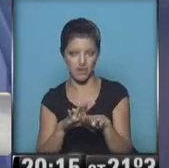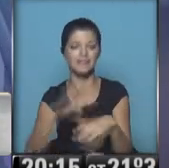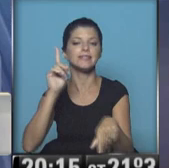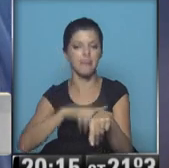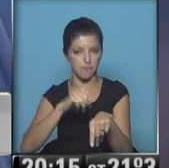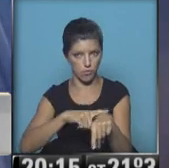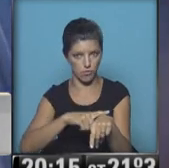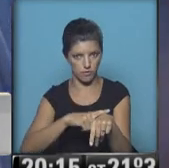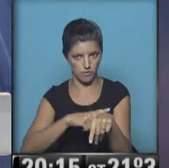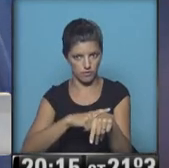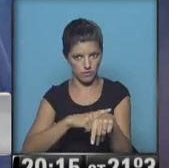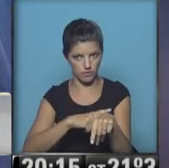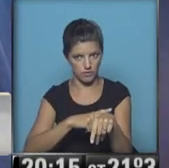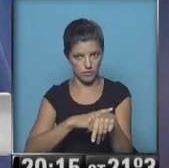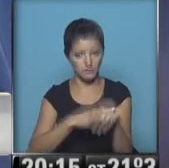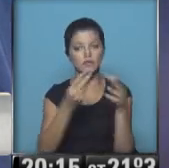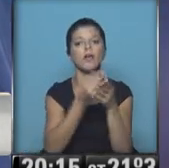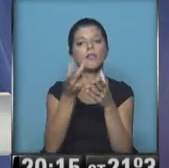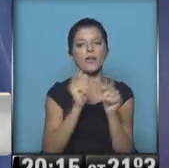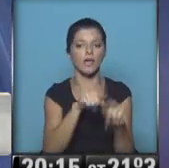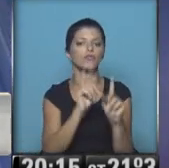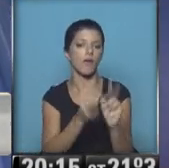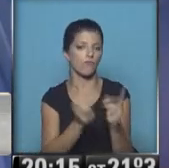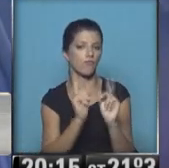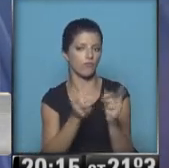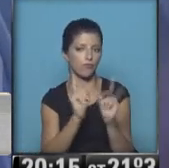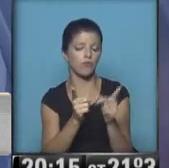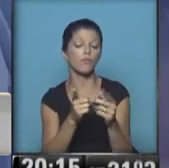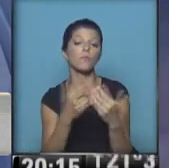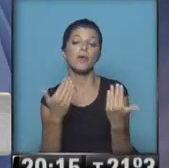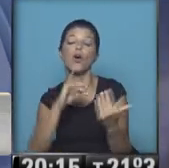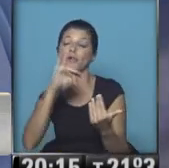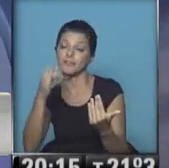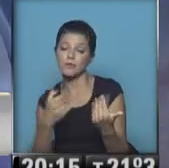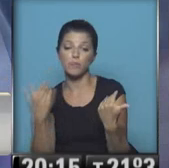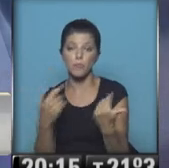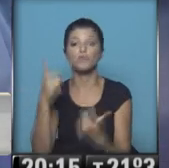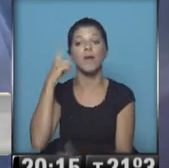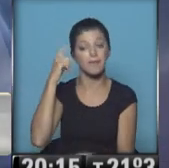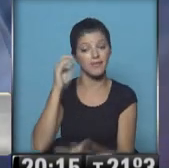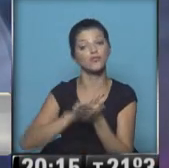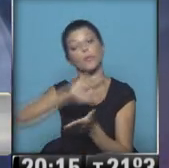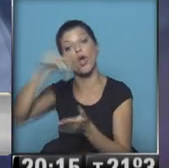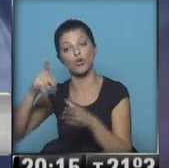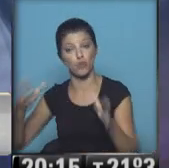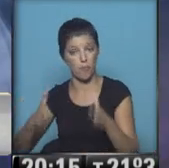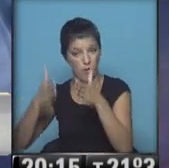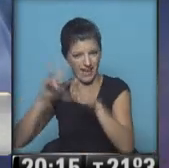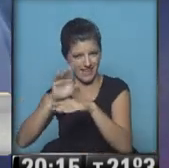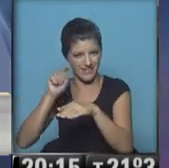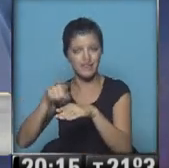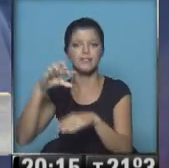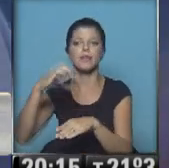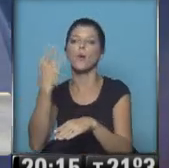tiempo de la fase de actividad que va a tener el volcán, pero se puede aprender mucho de volcanes vecinos como el Puyehue. Por ejemplo, en el caso